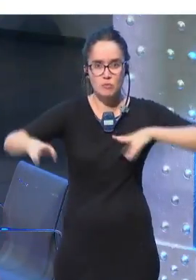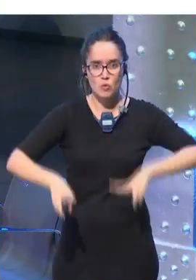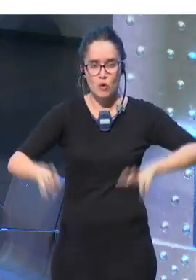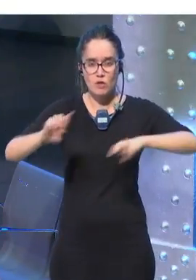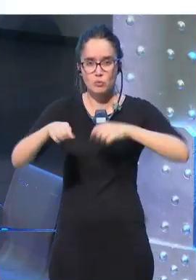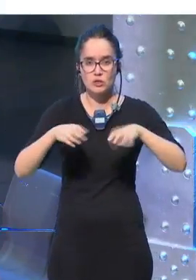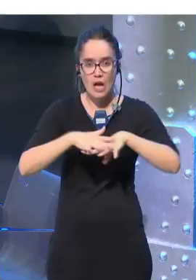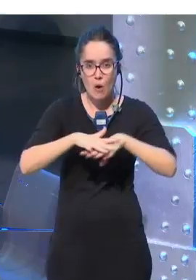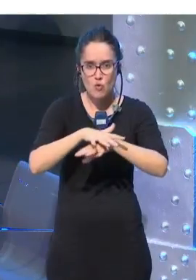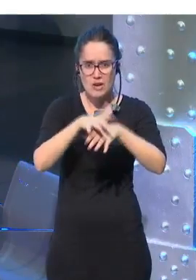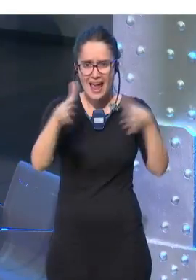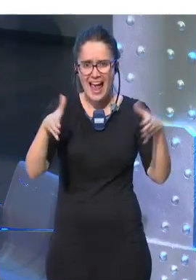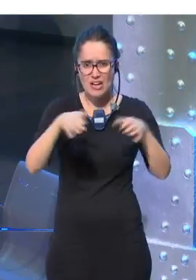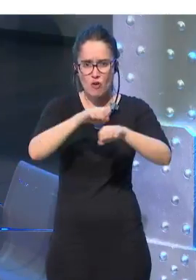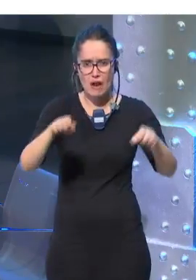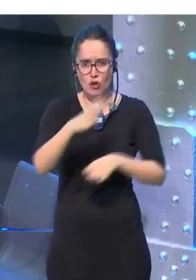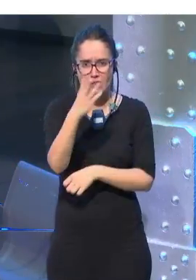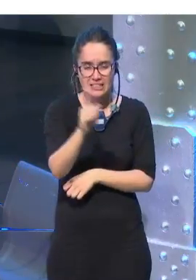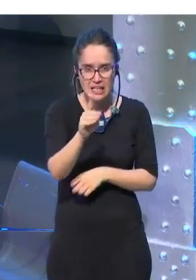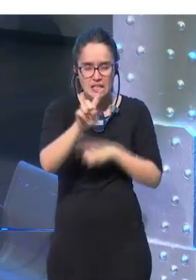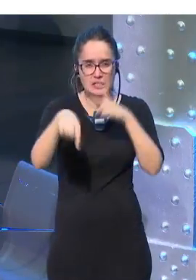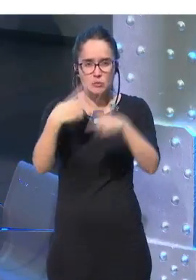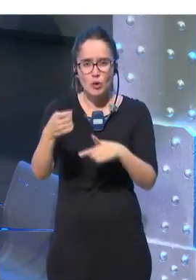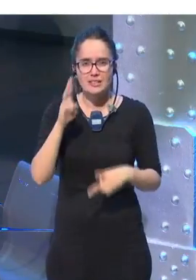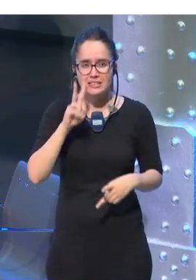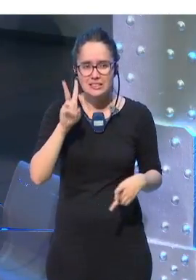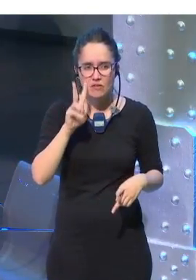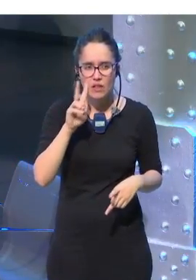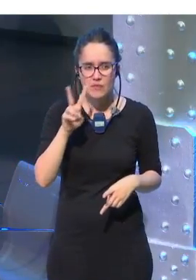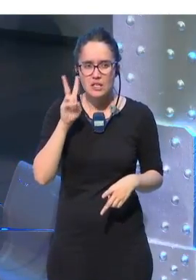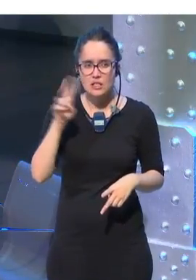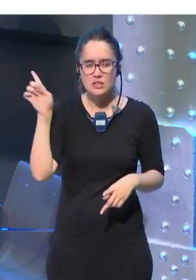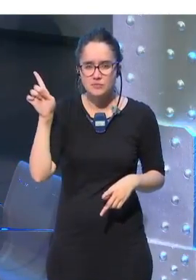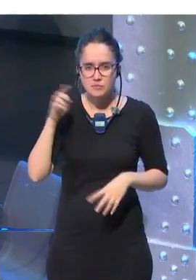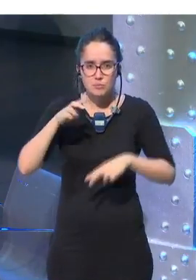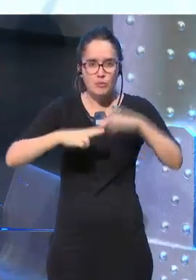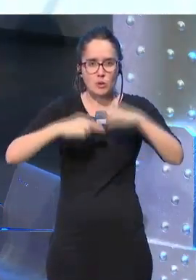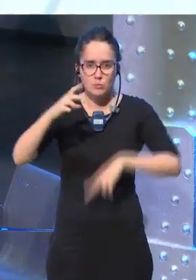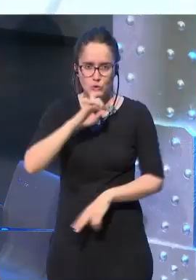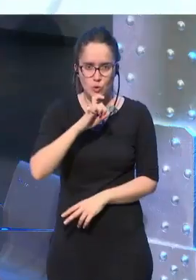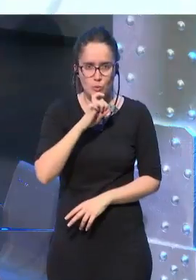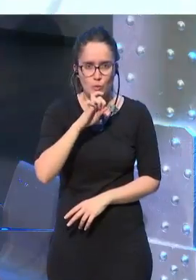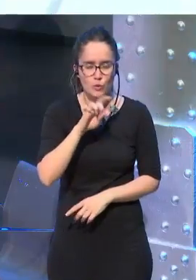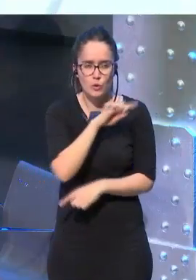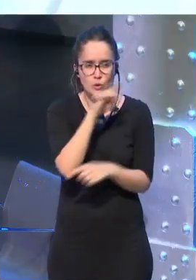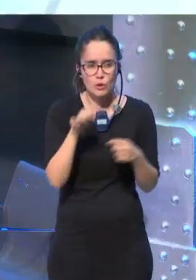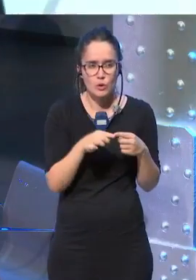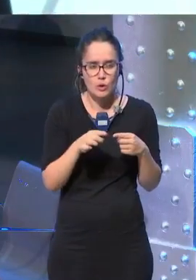un encofrado en 3D. Después aquí aquí vemos la secuencia de montaje con